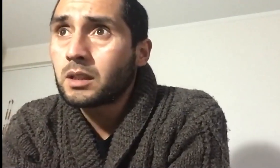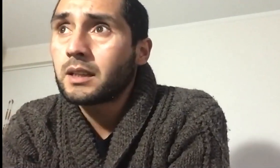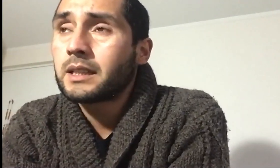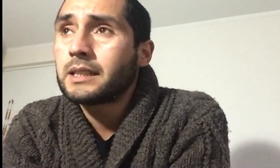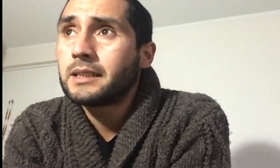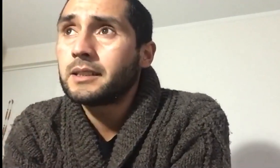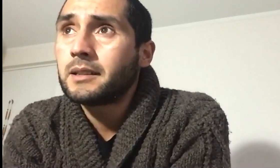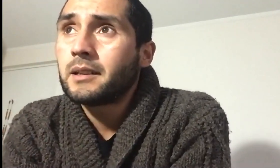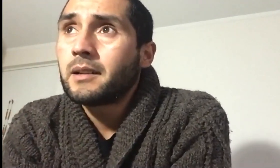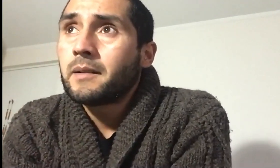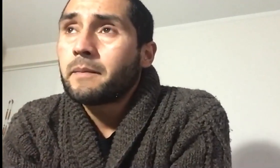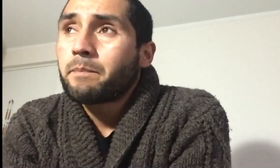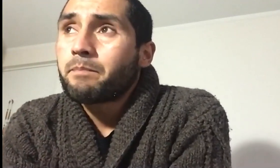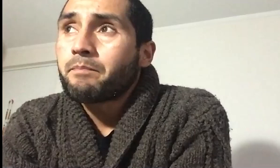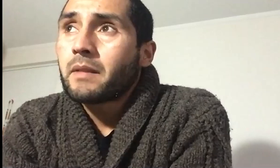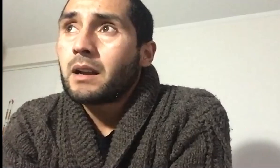con ustedes